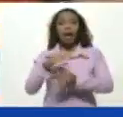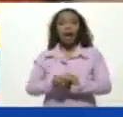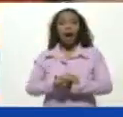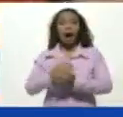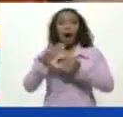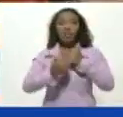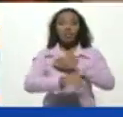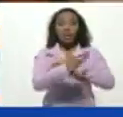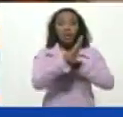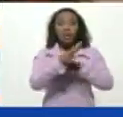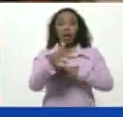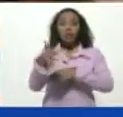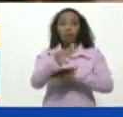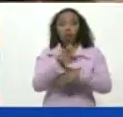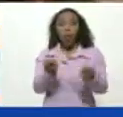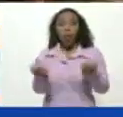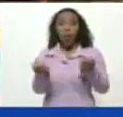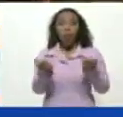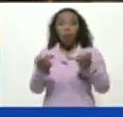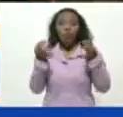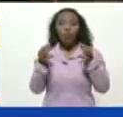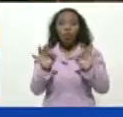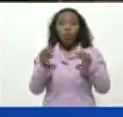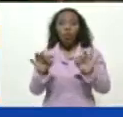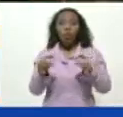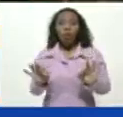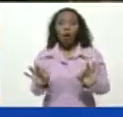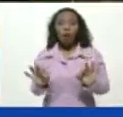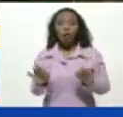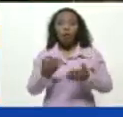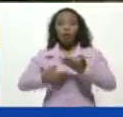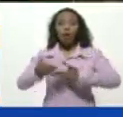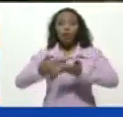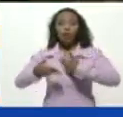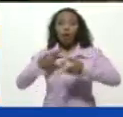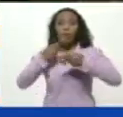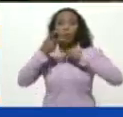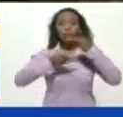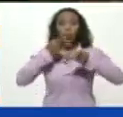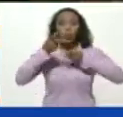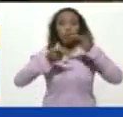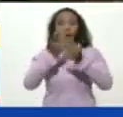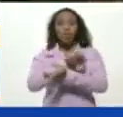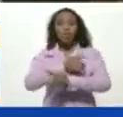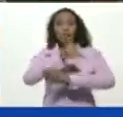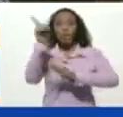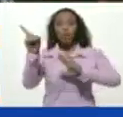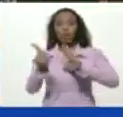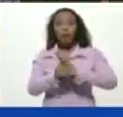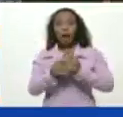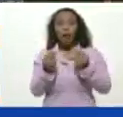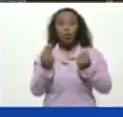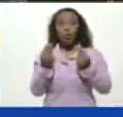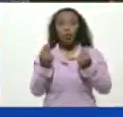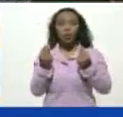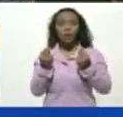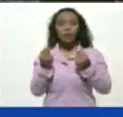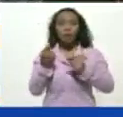hacia la regularización y normalización de las relaciones políticas, diplomáticas, económicas